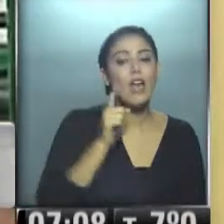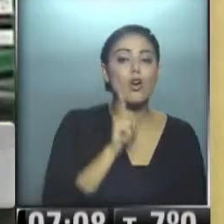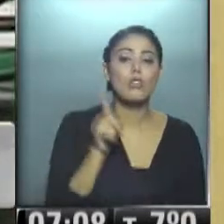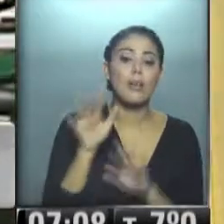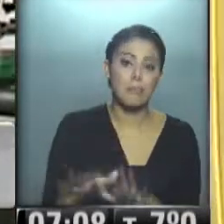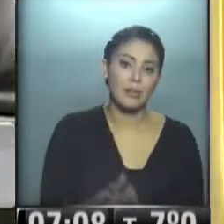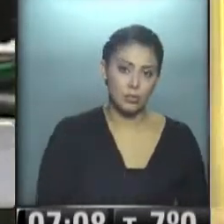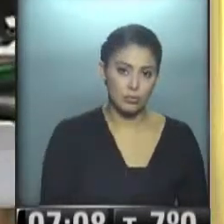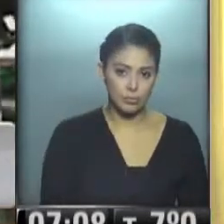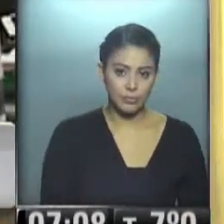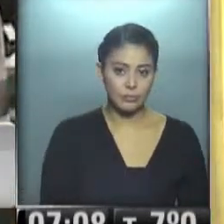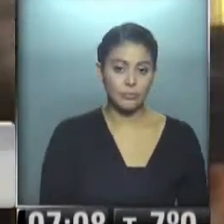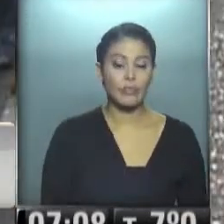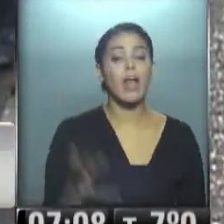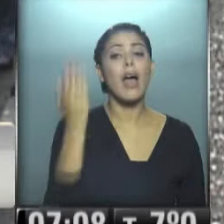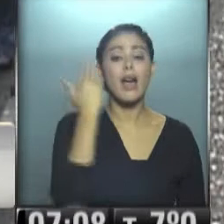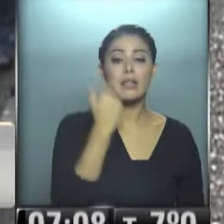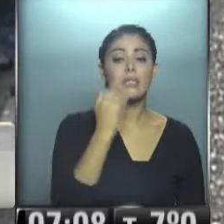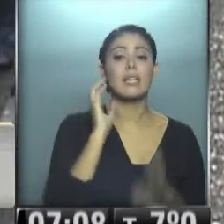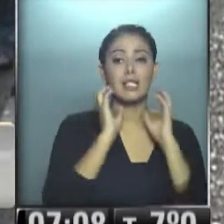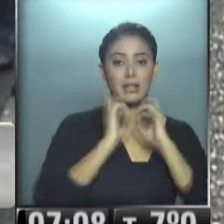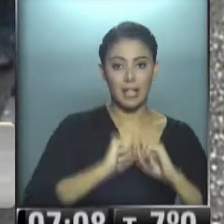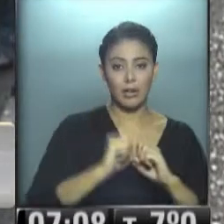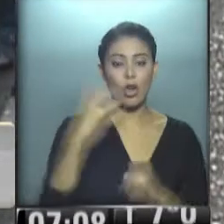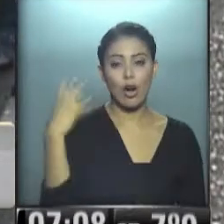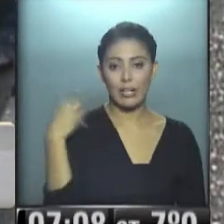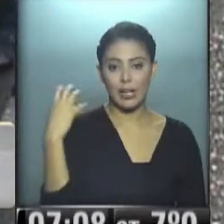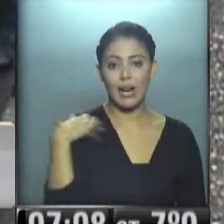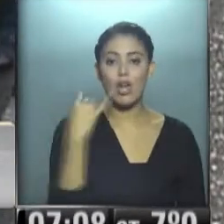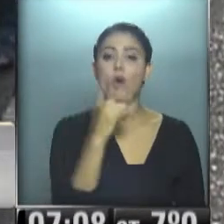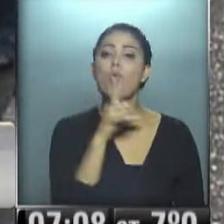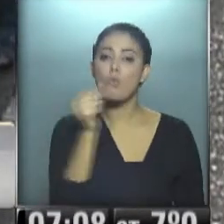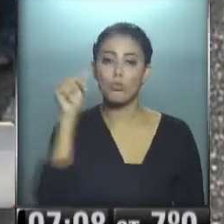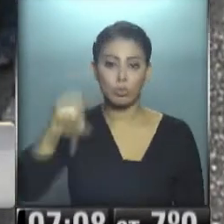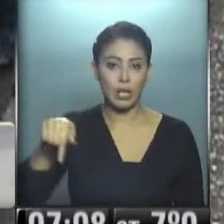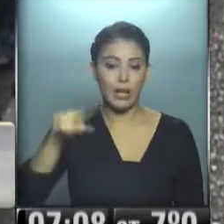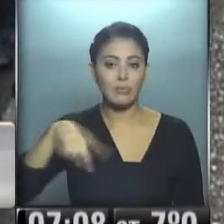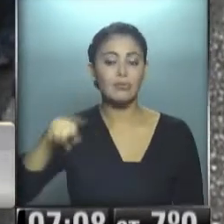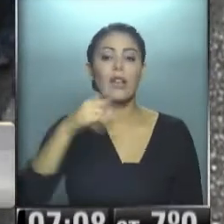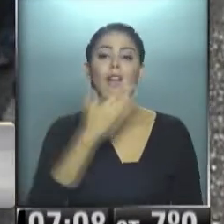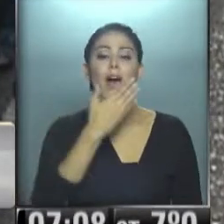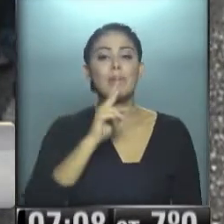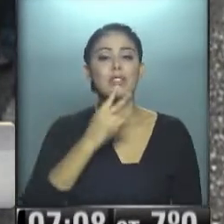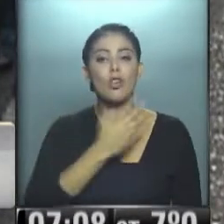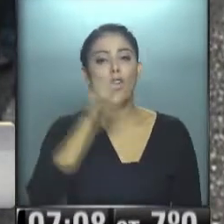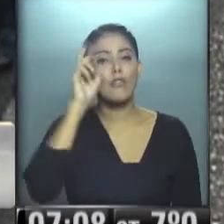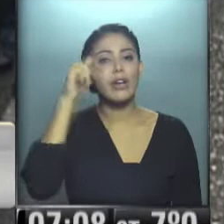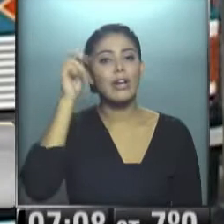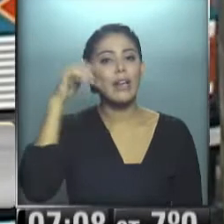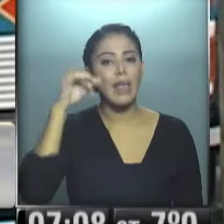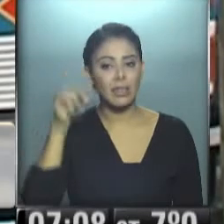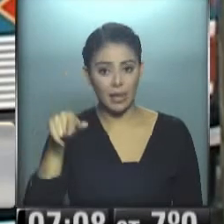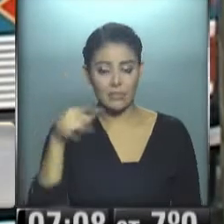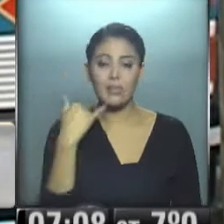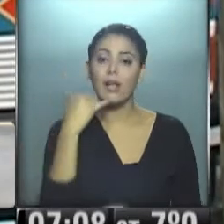se concrete. Tras el anuncio realizado por el secretario general de la Unión Tranviarios Automotor, la UTA, Roberto Fernández, el Ministerio de Trabajo